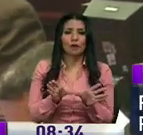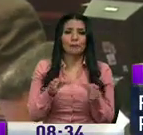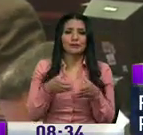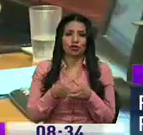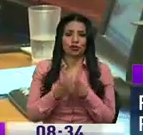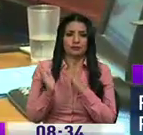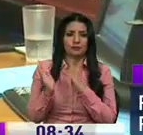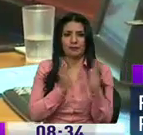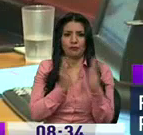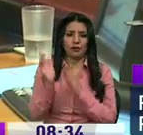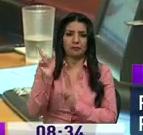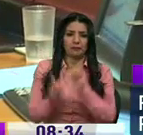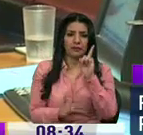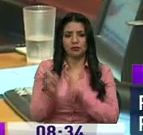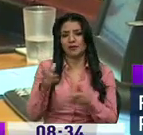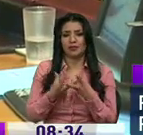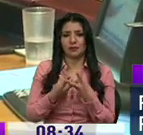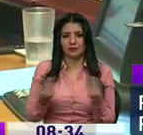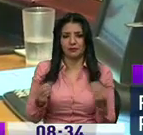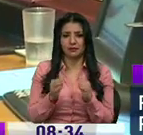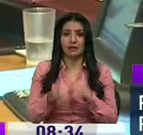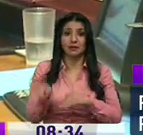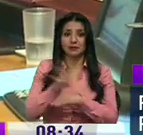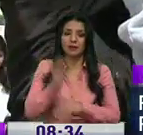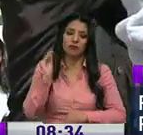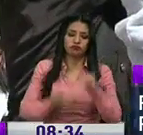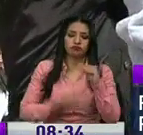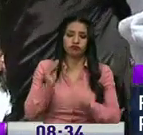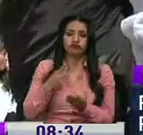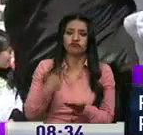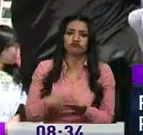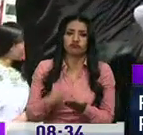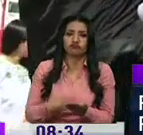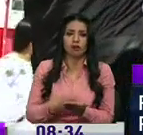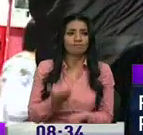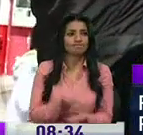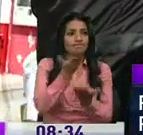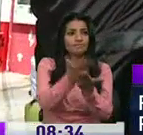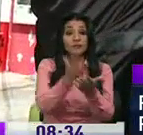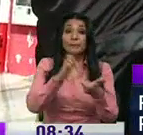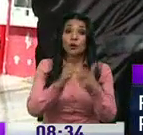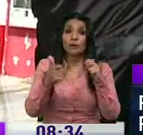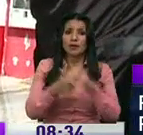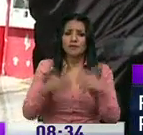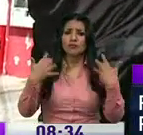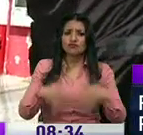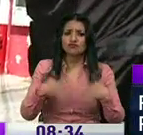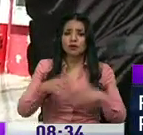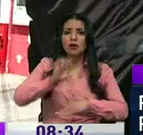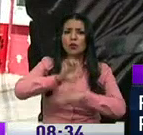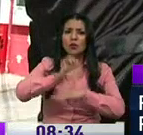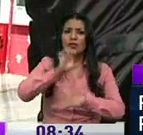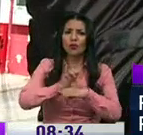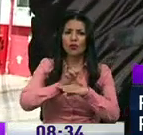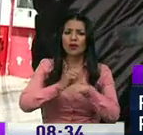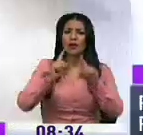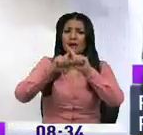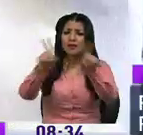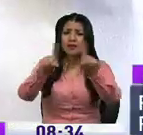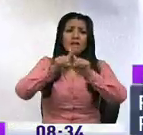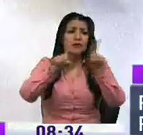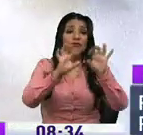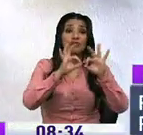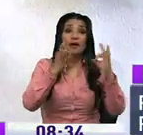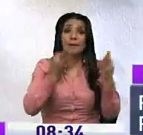Comisión Ocasional de Personas Desaparecidas de la Asamblea Nacional, que evidenció una problemática preocupante en el país debido a que muchas familias